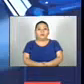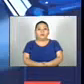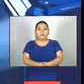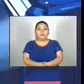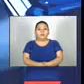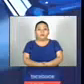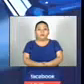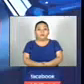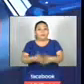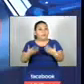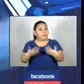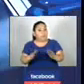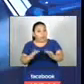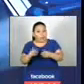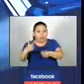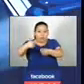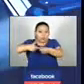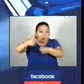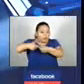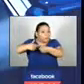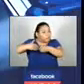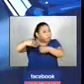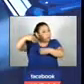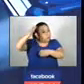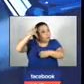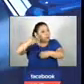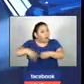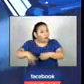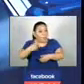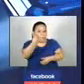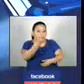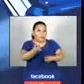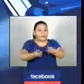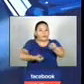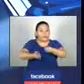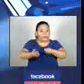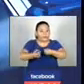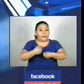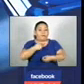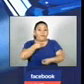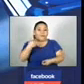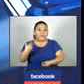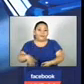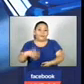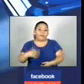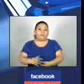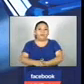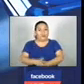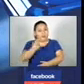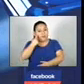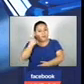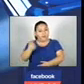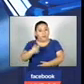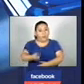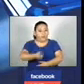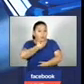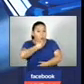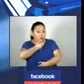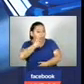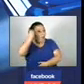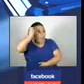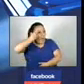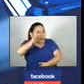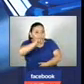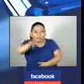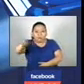Y con las recientes alzas en los precios de los combustibles, los automovilistas son los principales afectados. Conozcamos algunas